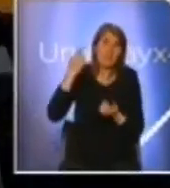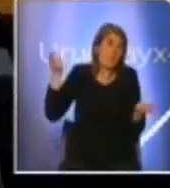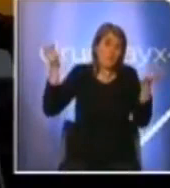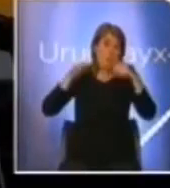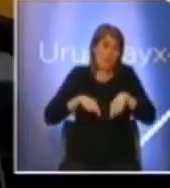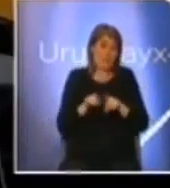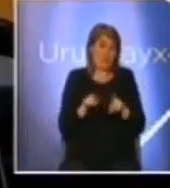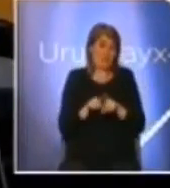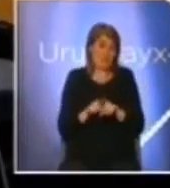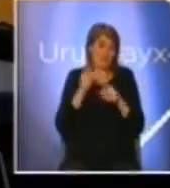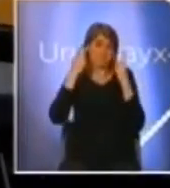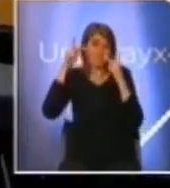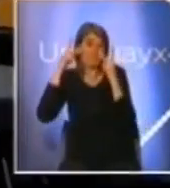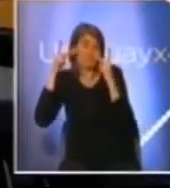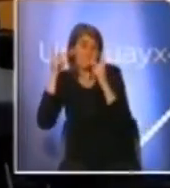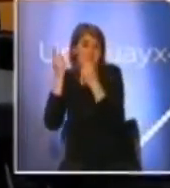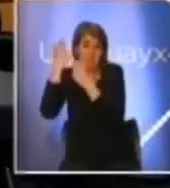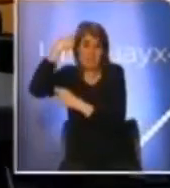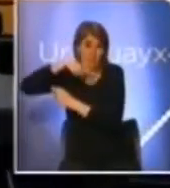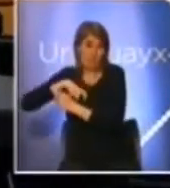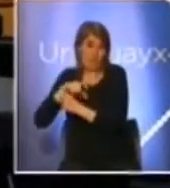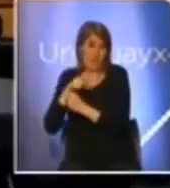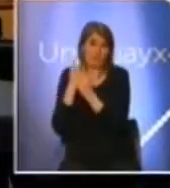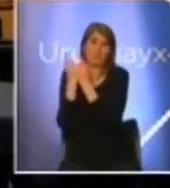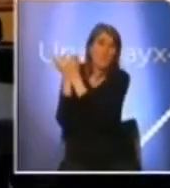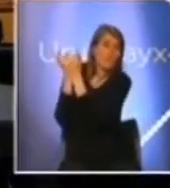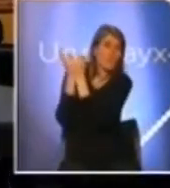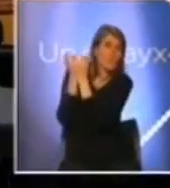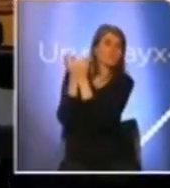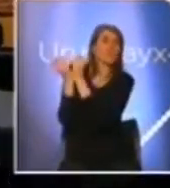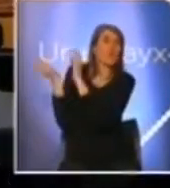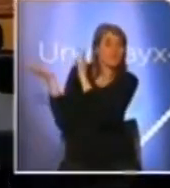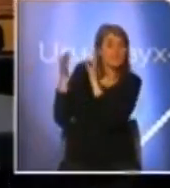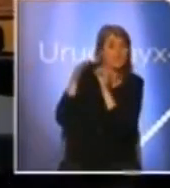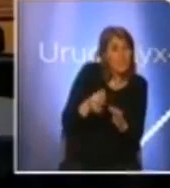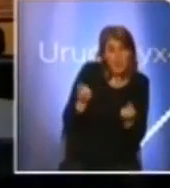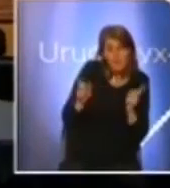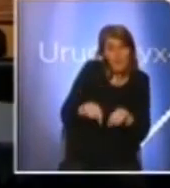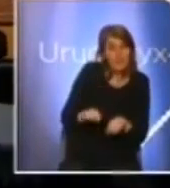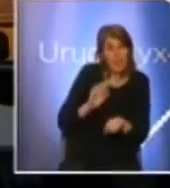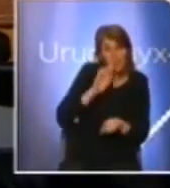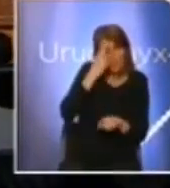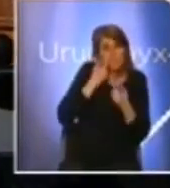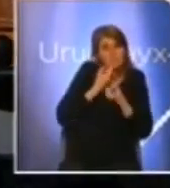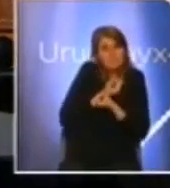muy enriquecedora personal para ese estudiante, sino que también enriquece a